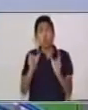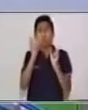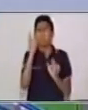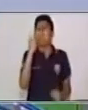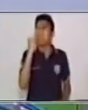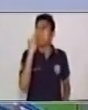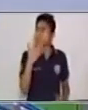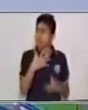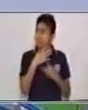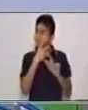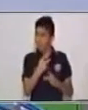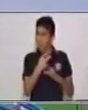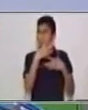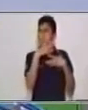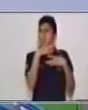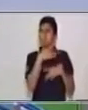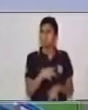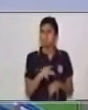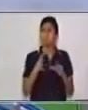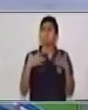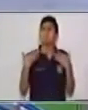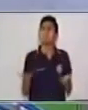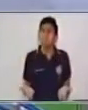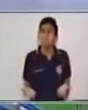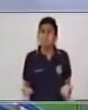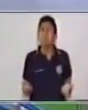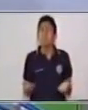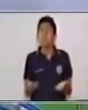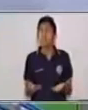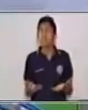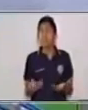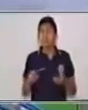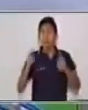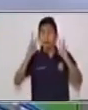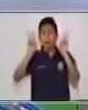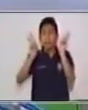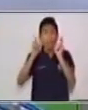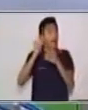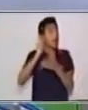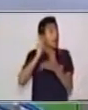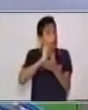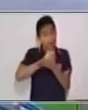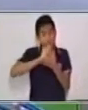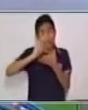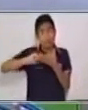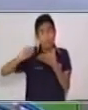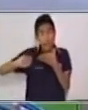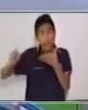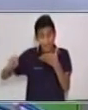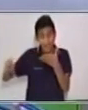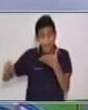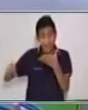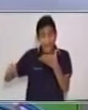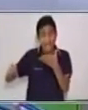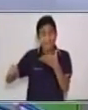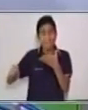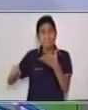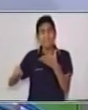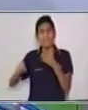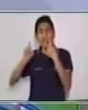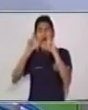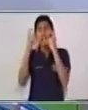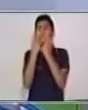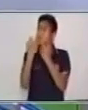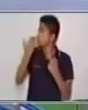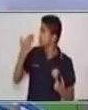miren, interesante porque el área de gramática, como se los dije en una clase anterior,